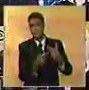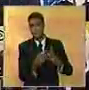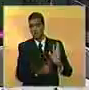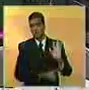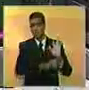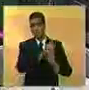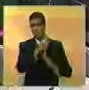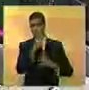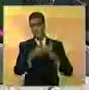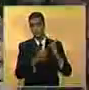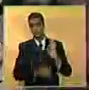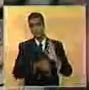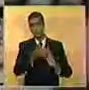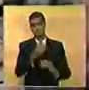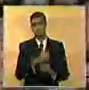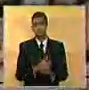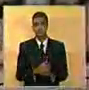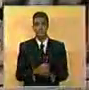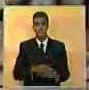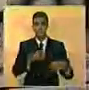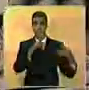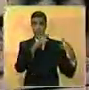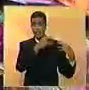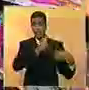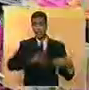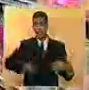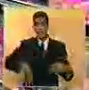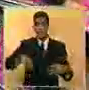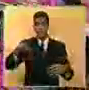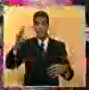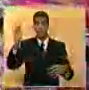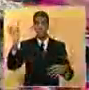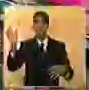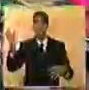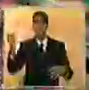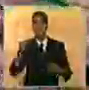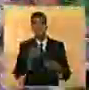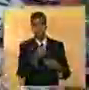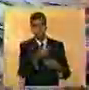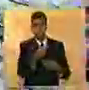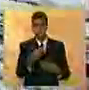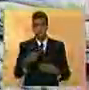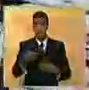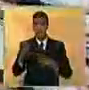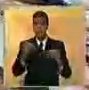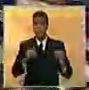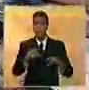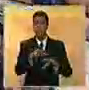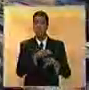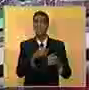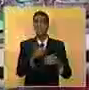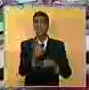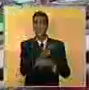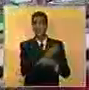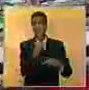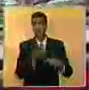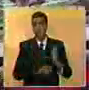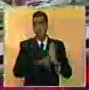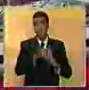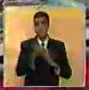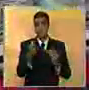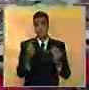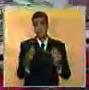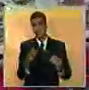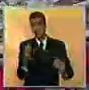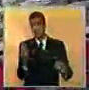niveles de producción. Para el presidente de Fedecámaras, José Luis Betancur, es conveniente aplicar un subsidio a los productores del campo con la finalidad de que los incrementos de precios no tengan